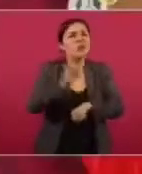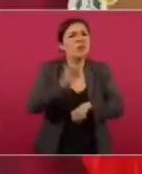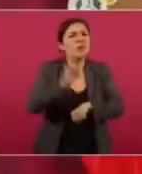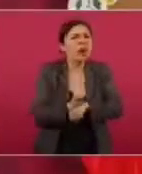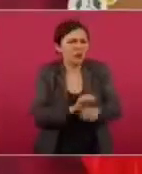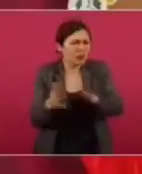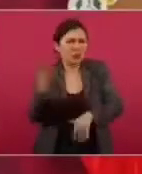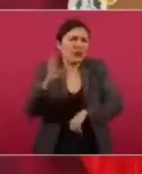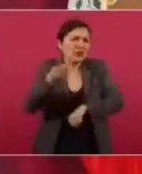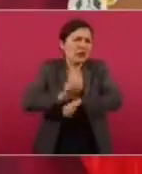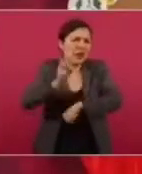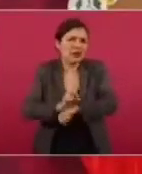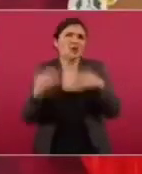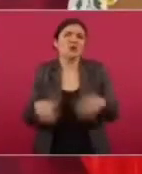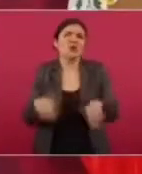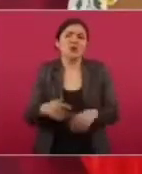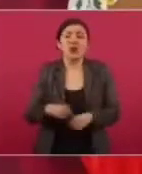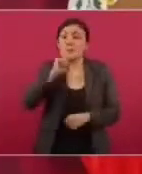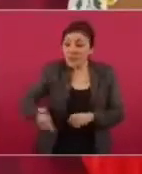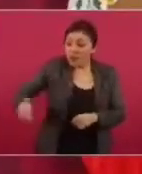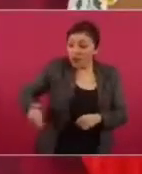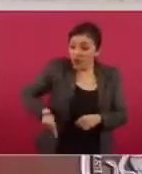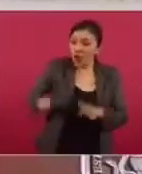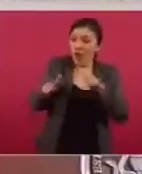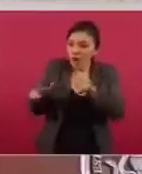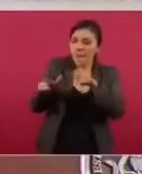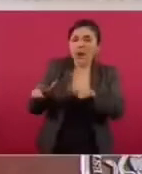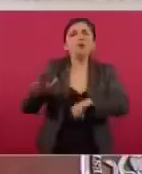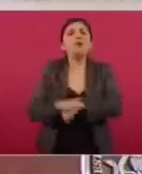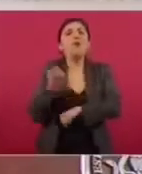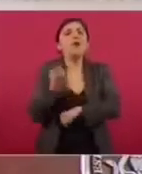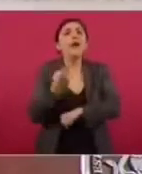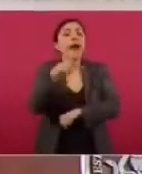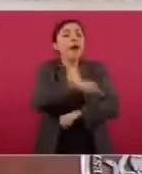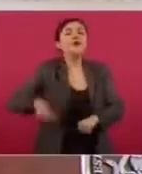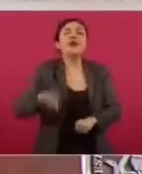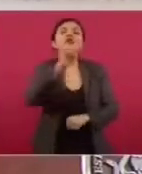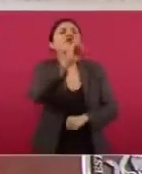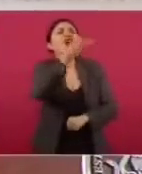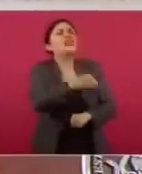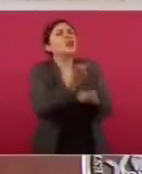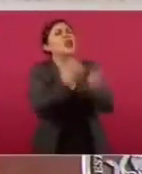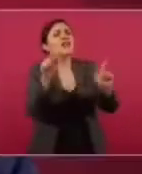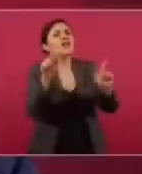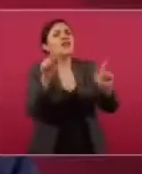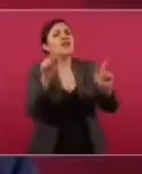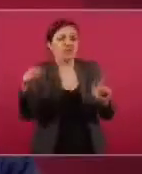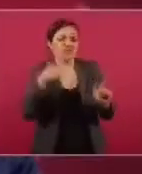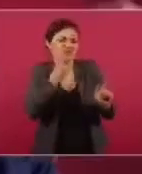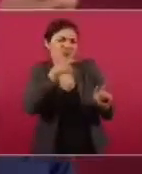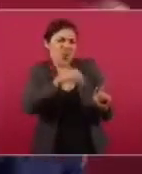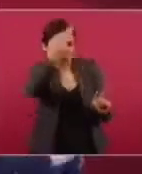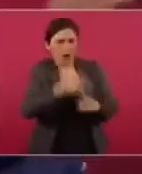presiones de todo tipo del gobierno mexicano, porque ya habían aceptado el que